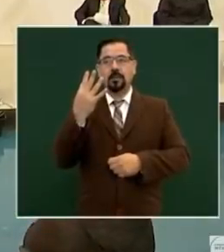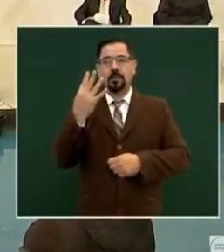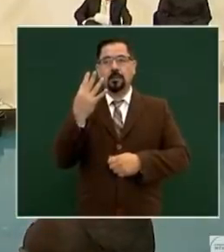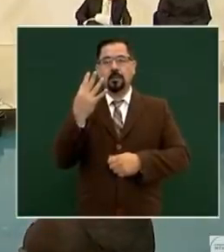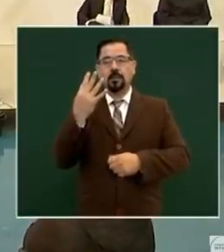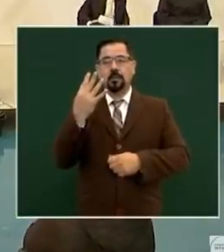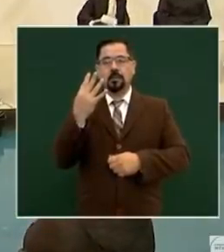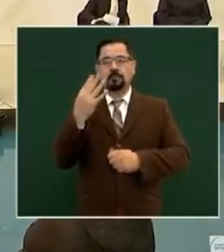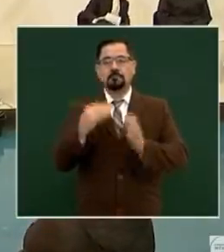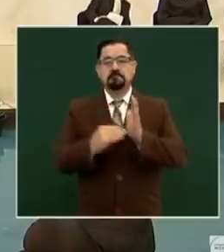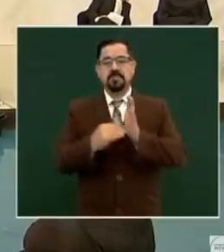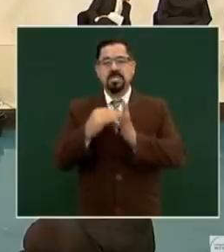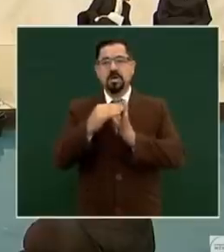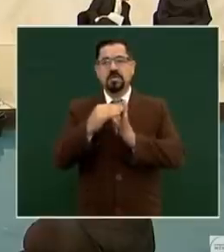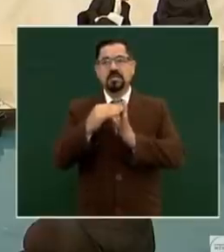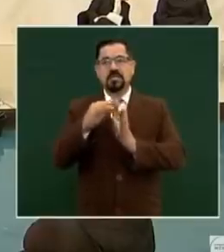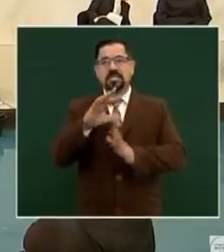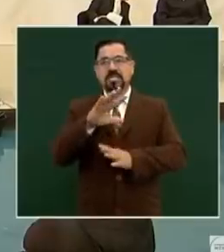4,500,000